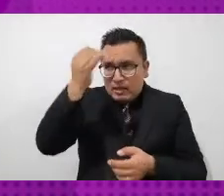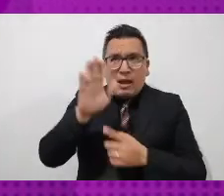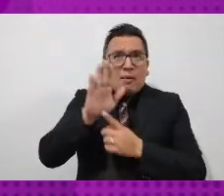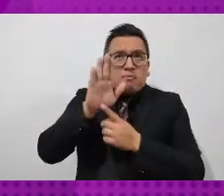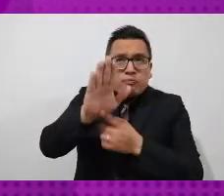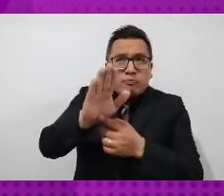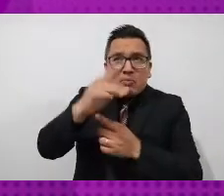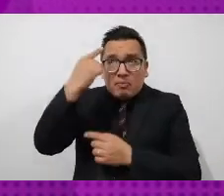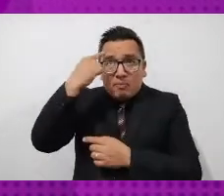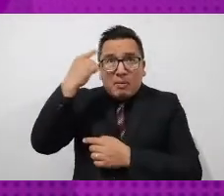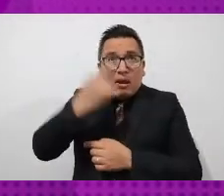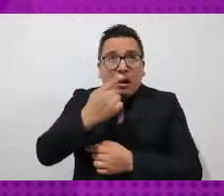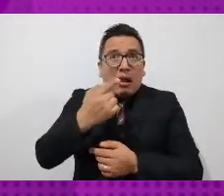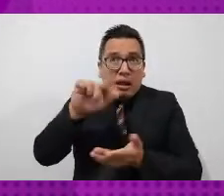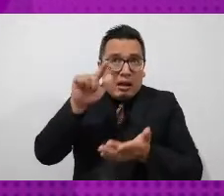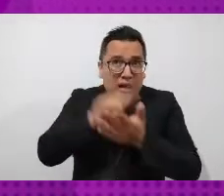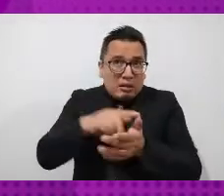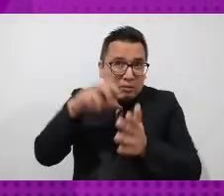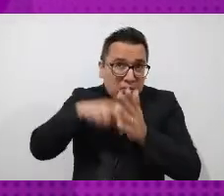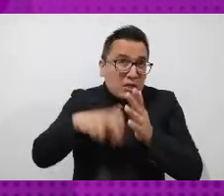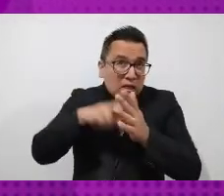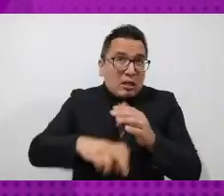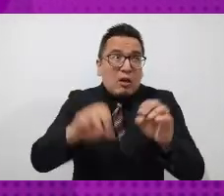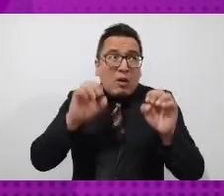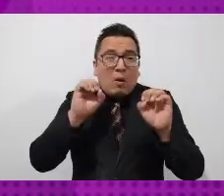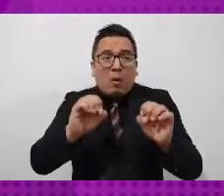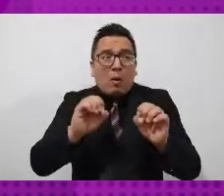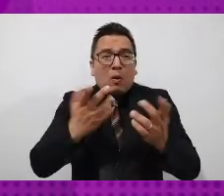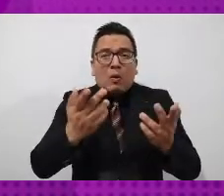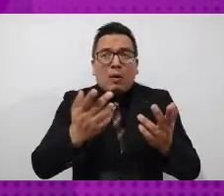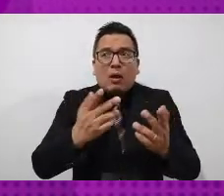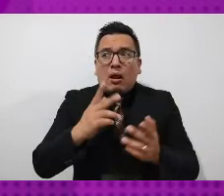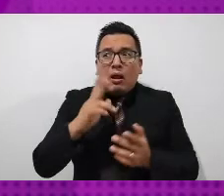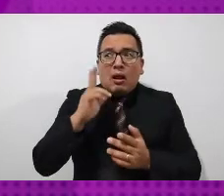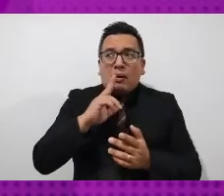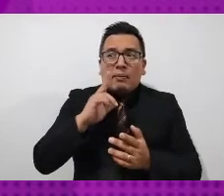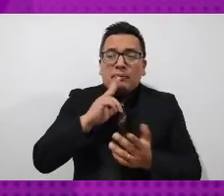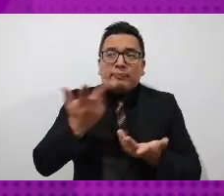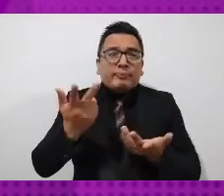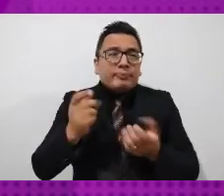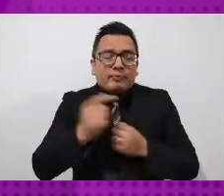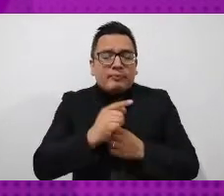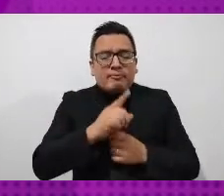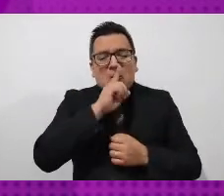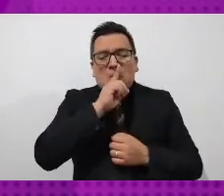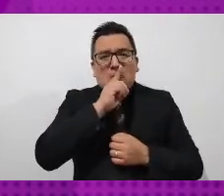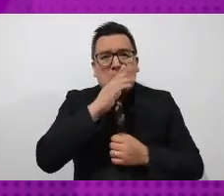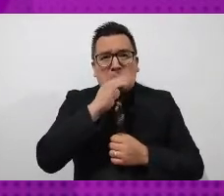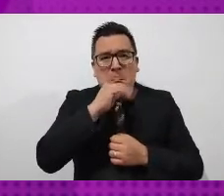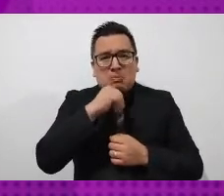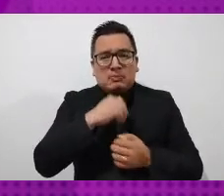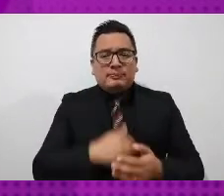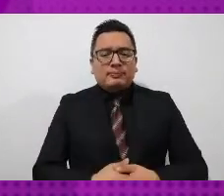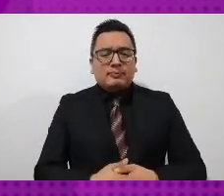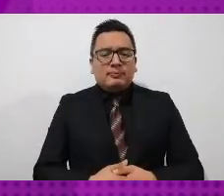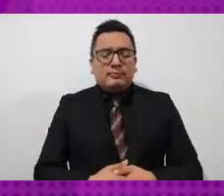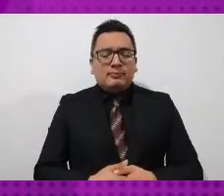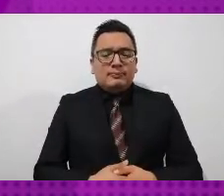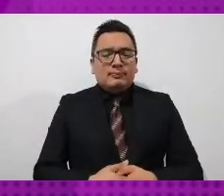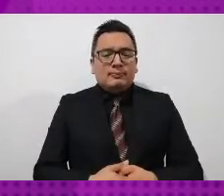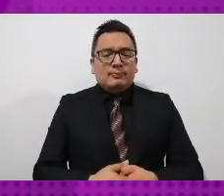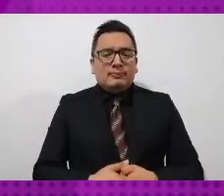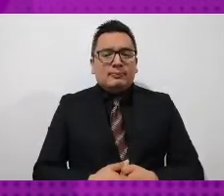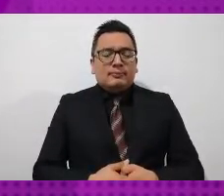fuera considerado un cambio en una ley o inclusive toda una nueva ley completa. En ese sentido, la iniciativa